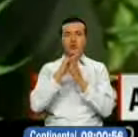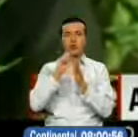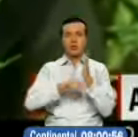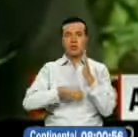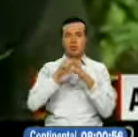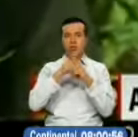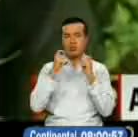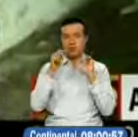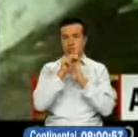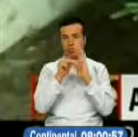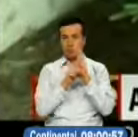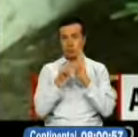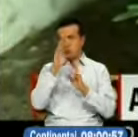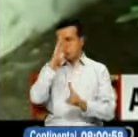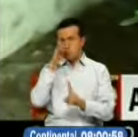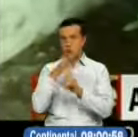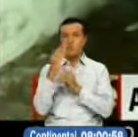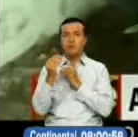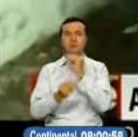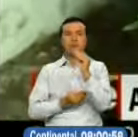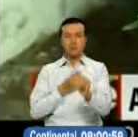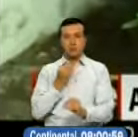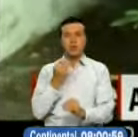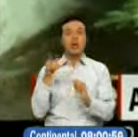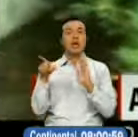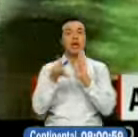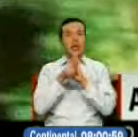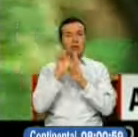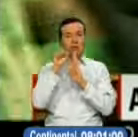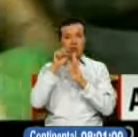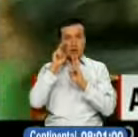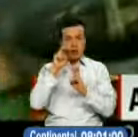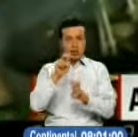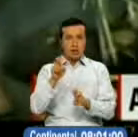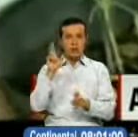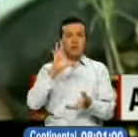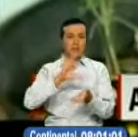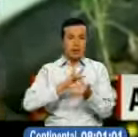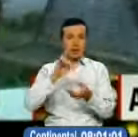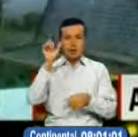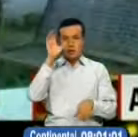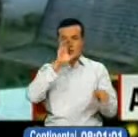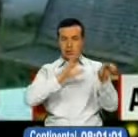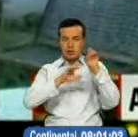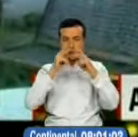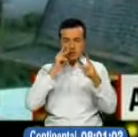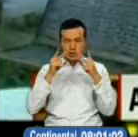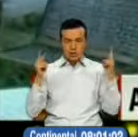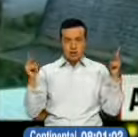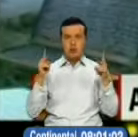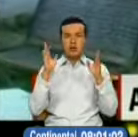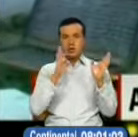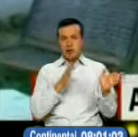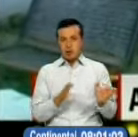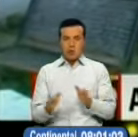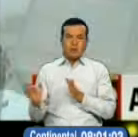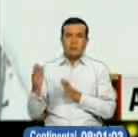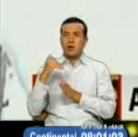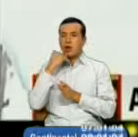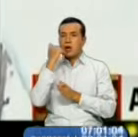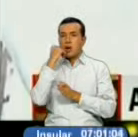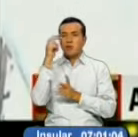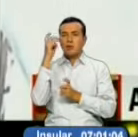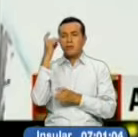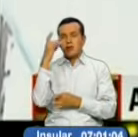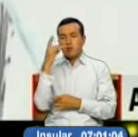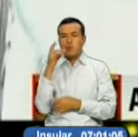marzo. La normativa tiene por objeto establecer un marco regulatorio para la investigación médica y científica del uso medicinal, terapéutico y o paliativo del